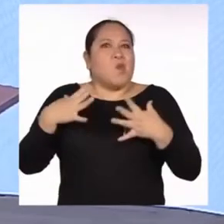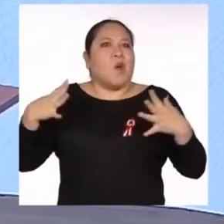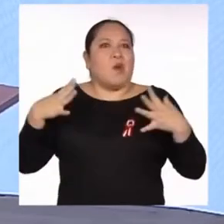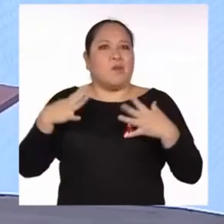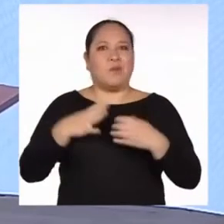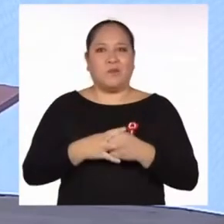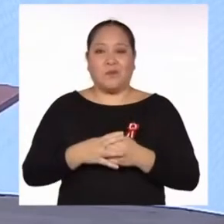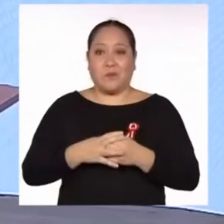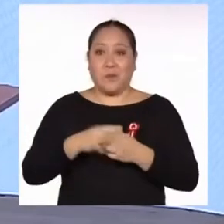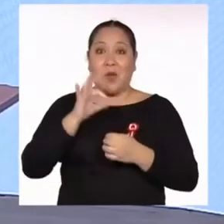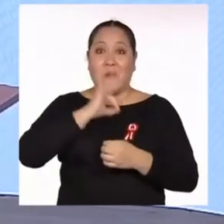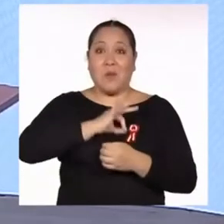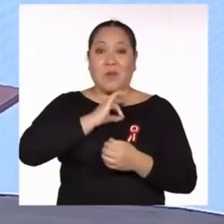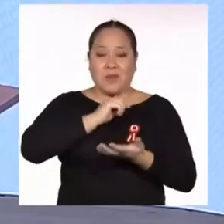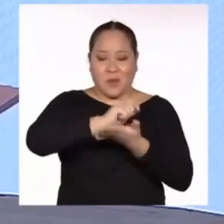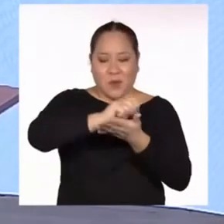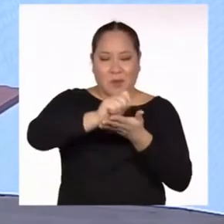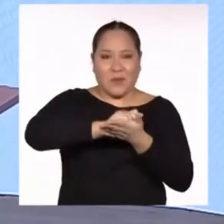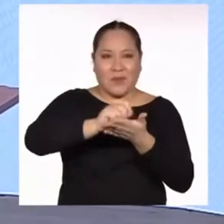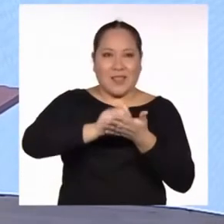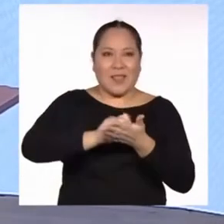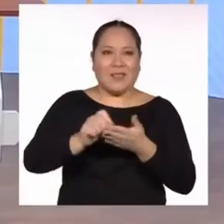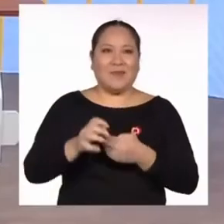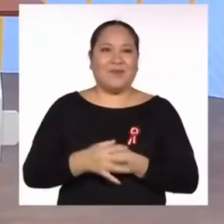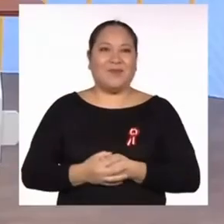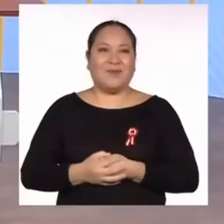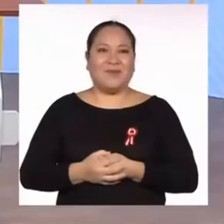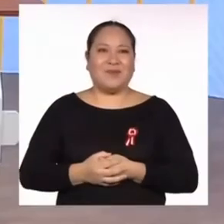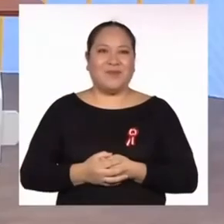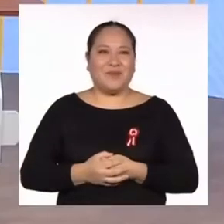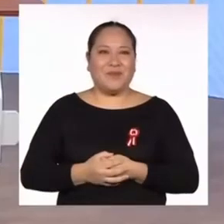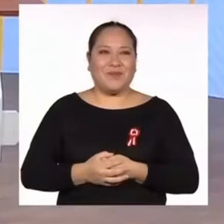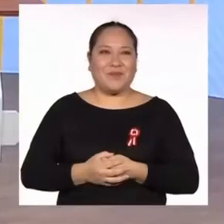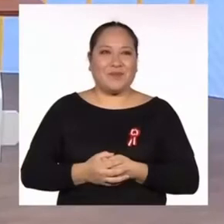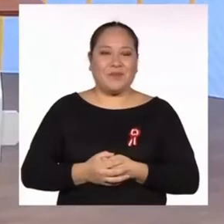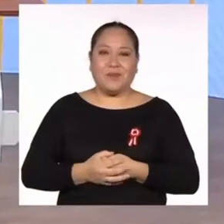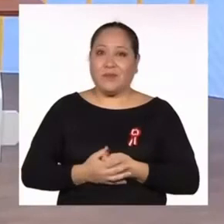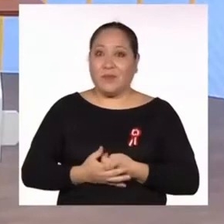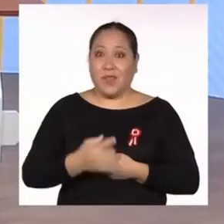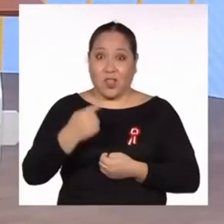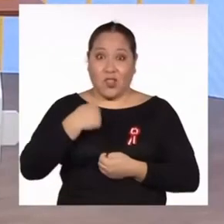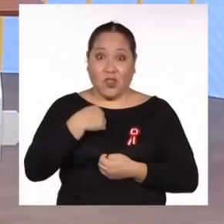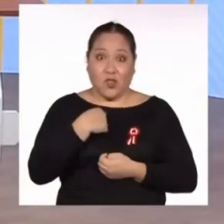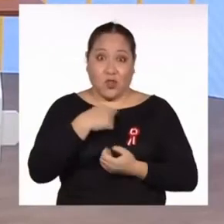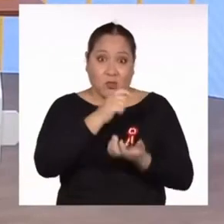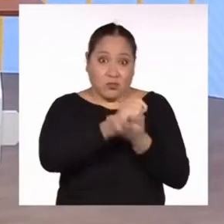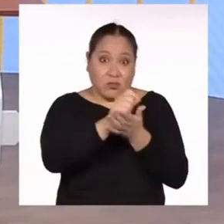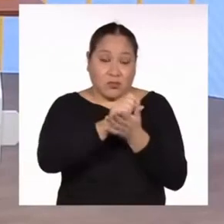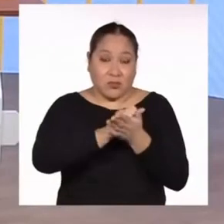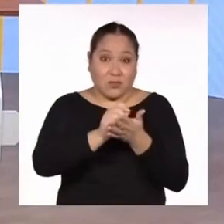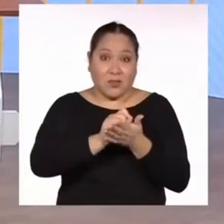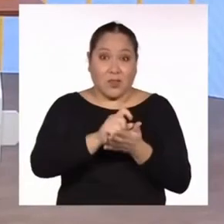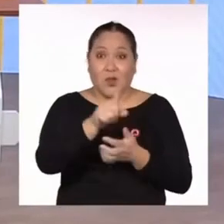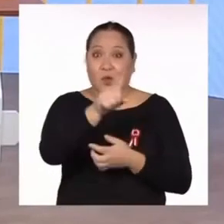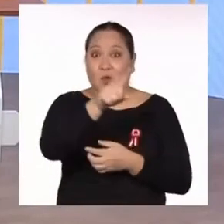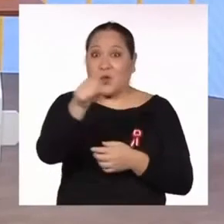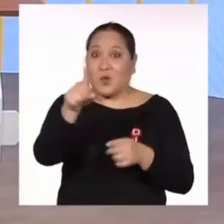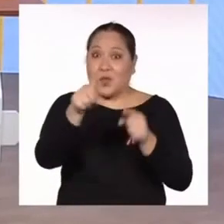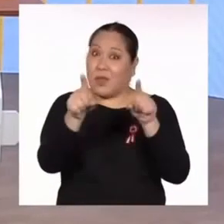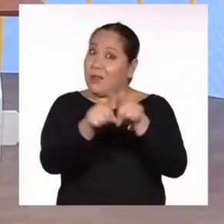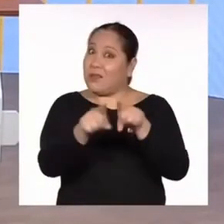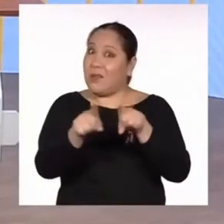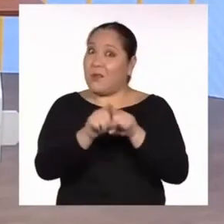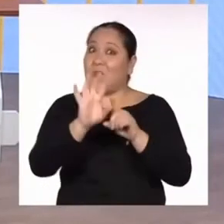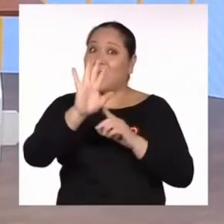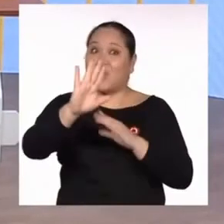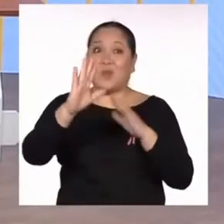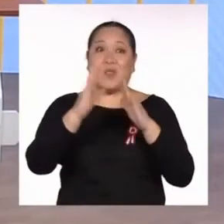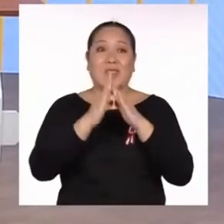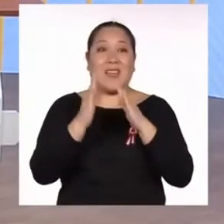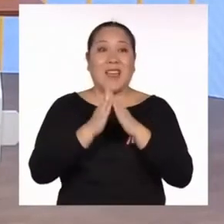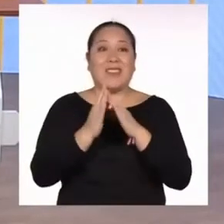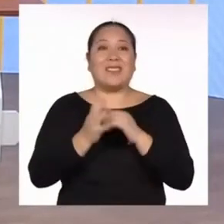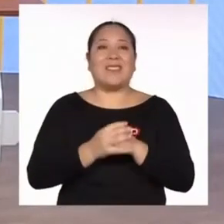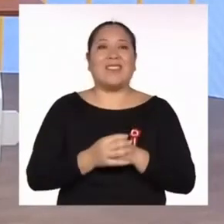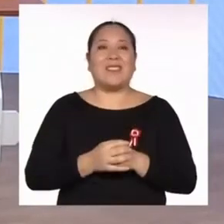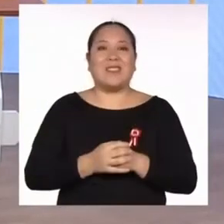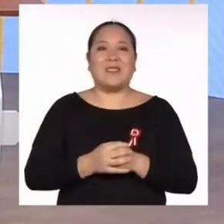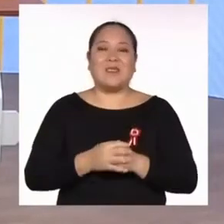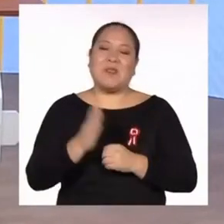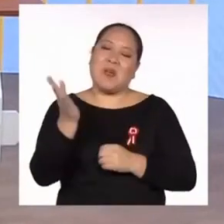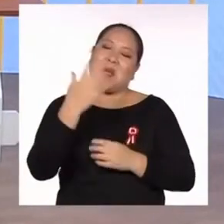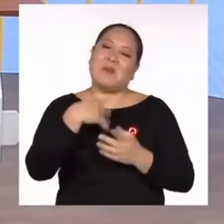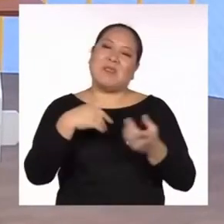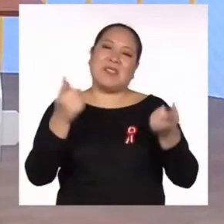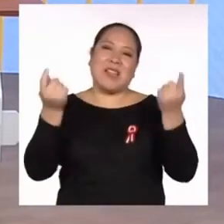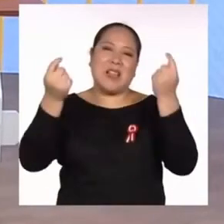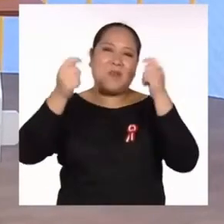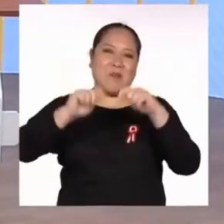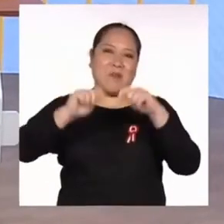tomar notas y mientras tomo nota y ustedes también en casa vamos a ir